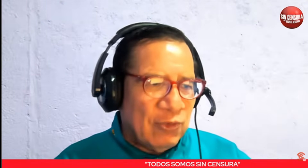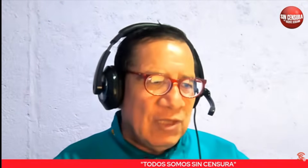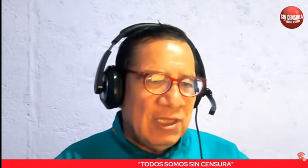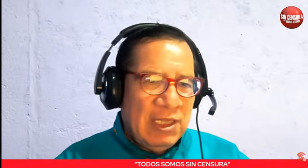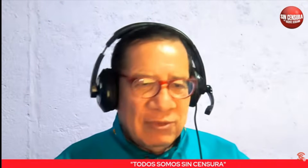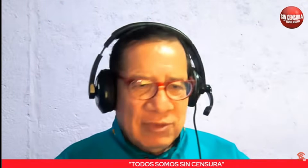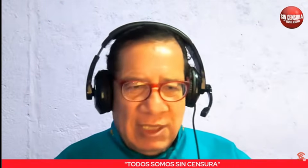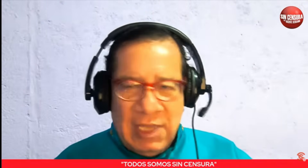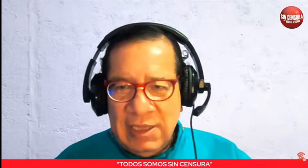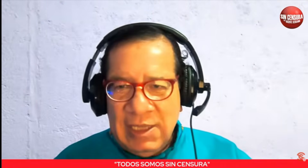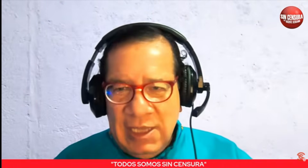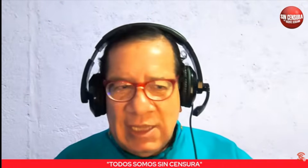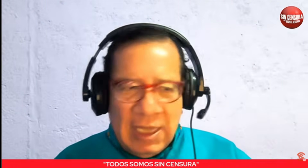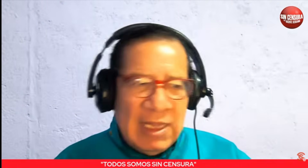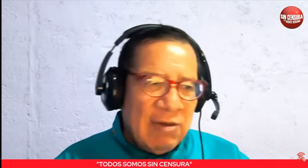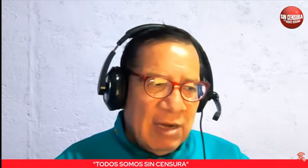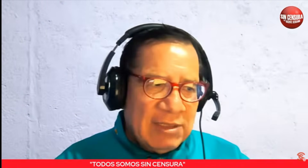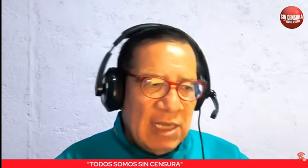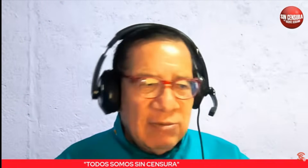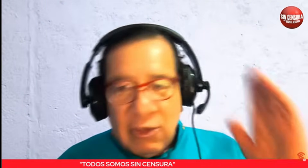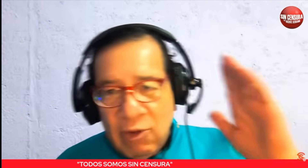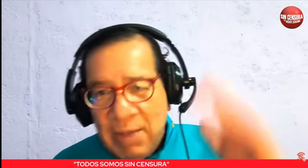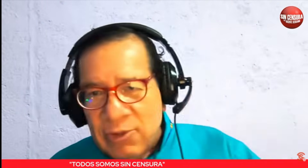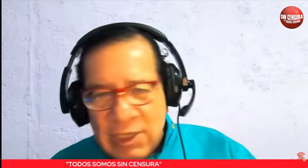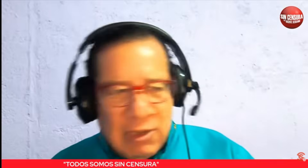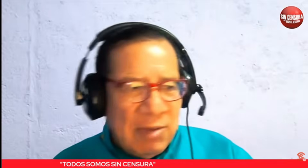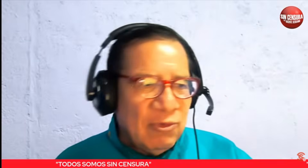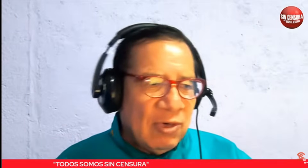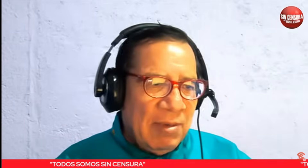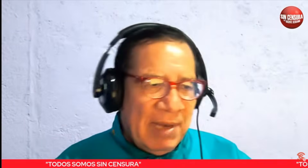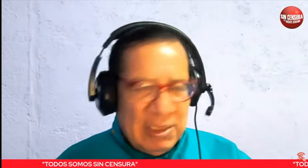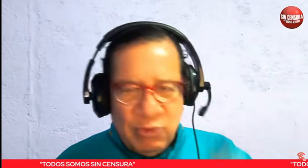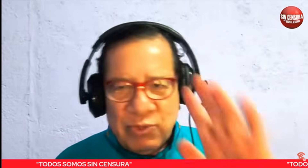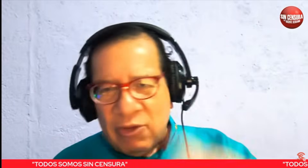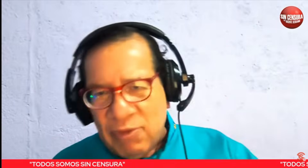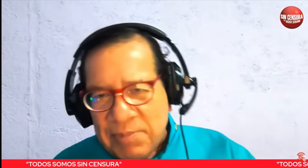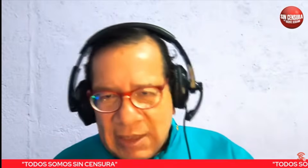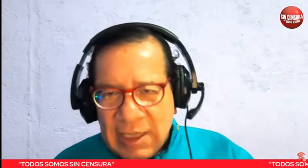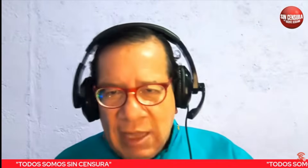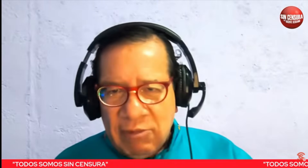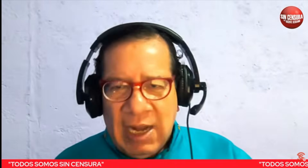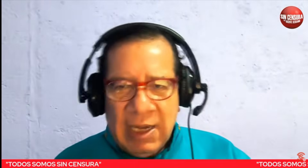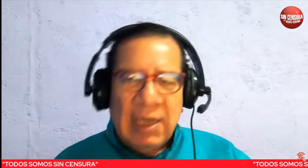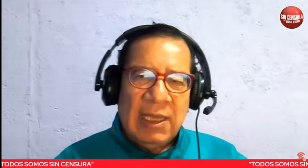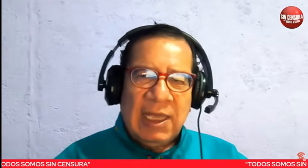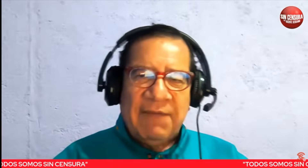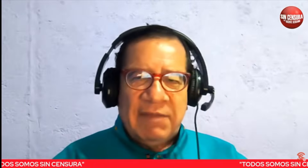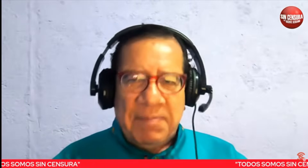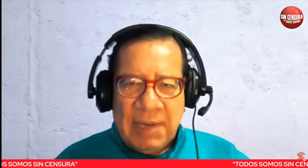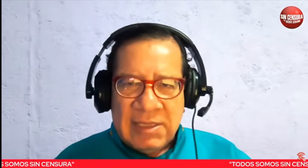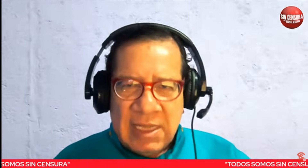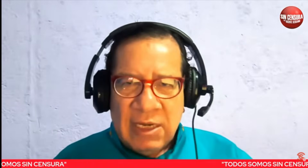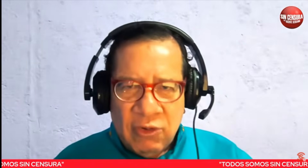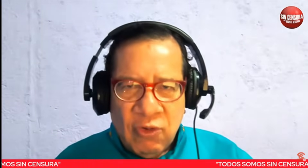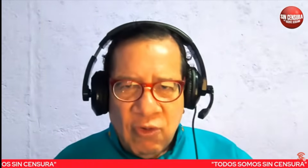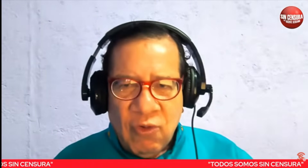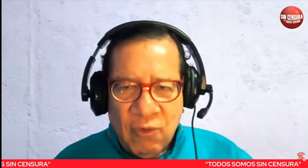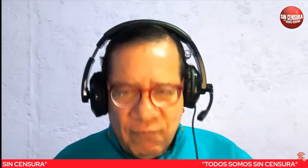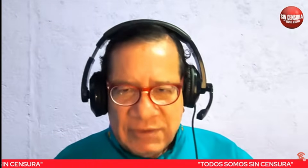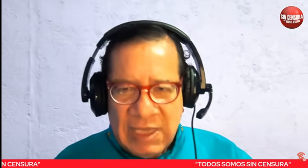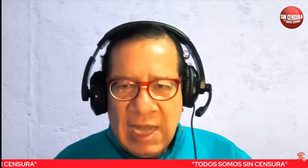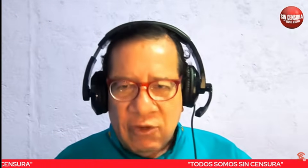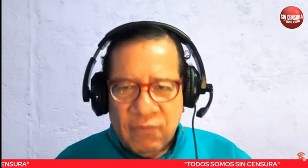los consentidos, ¿de quién? De Genaro García Luna. No hablo de Raimundo Riva Palacio, porque yo lo he platicado, era el jefe de prensa